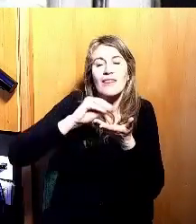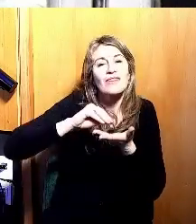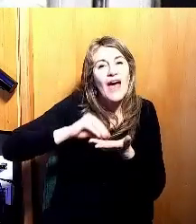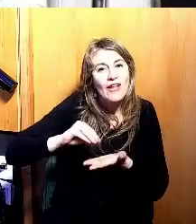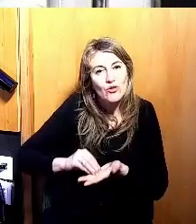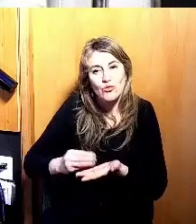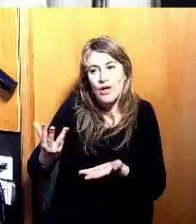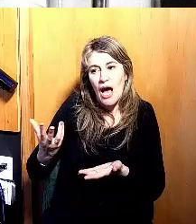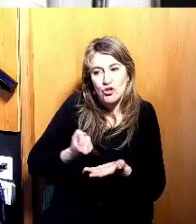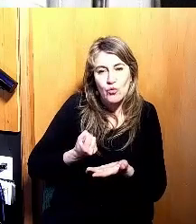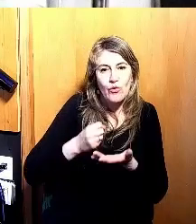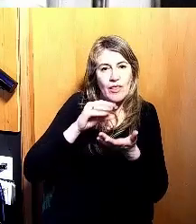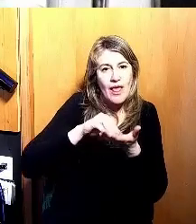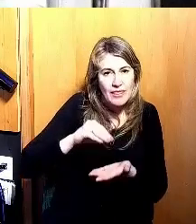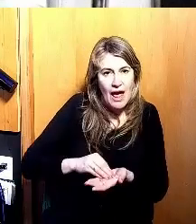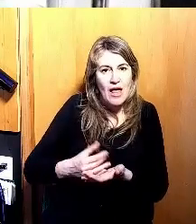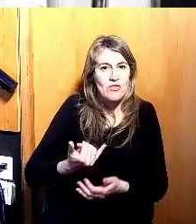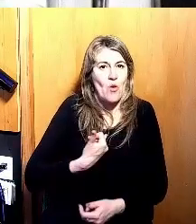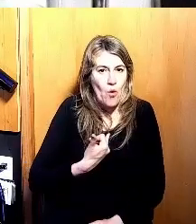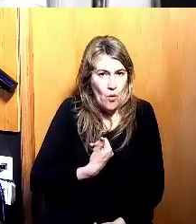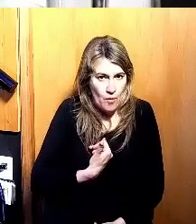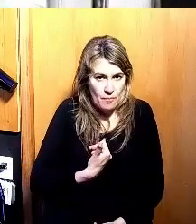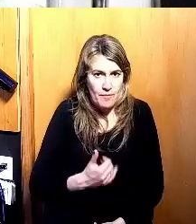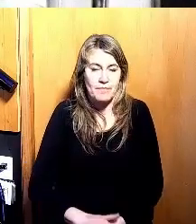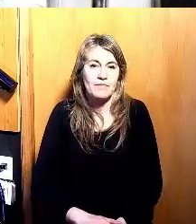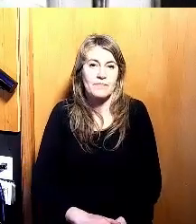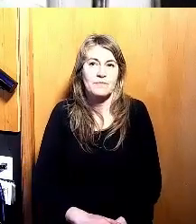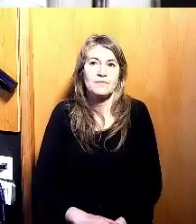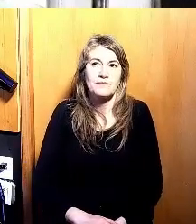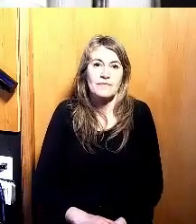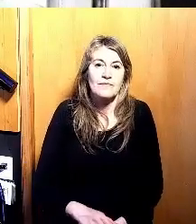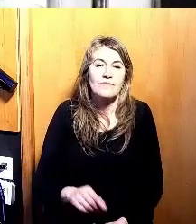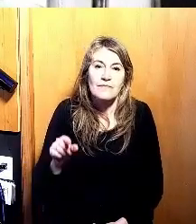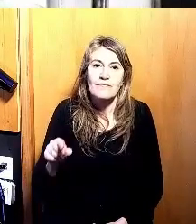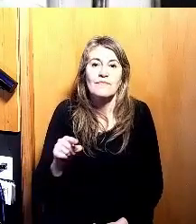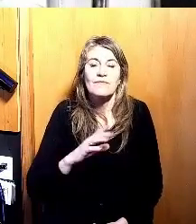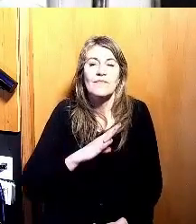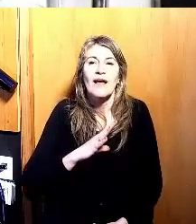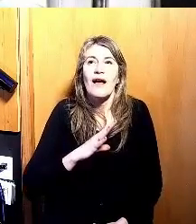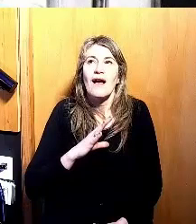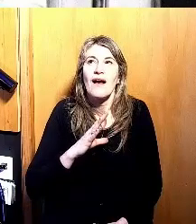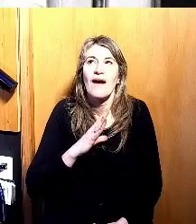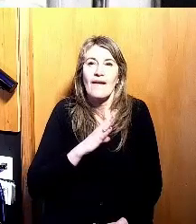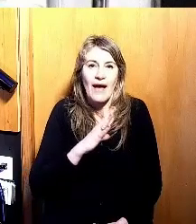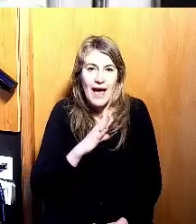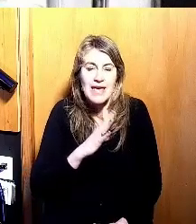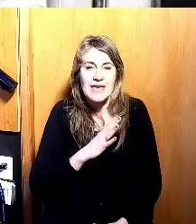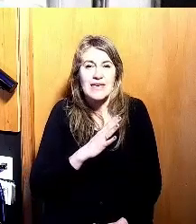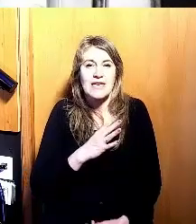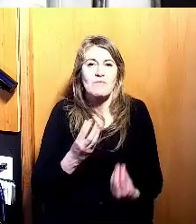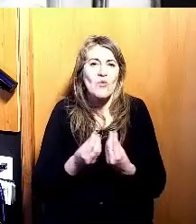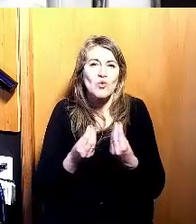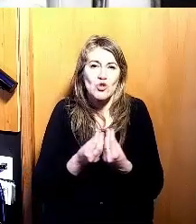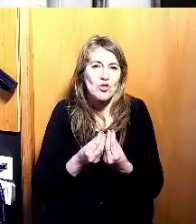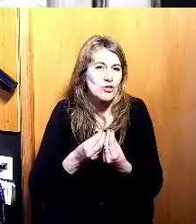este mundo que nos toca transitar? Y empezamos a ver que hay una lluvia de